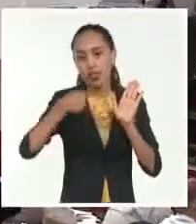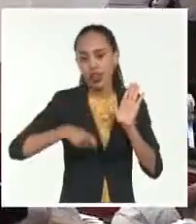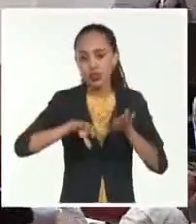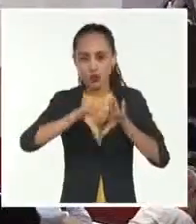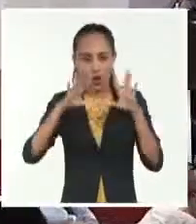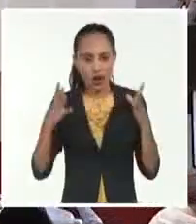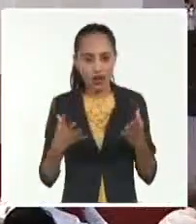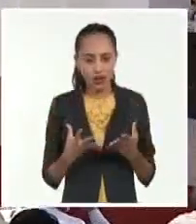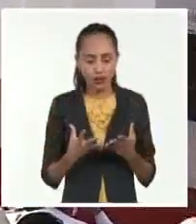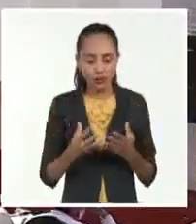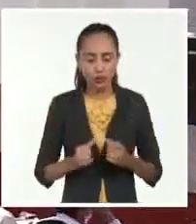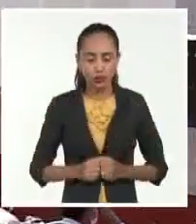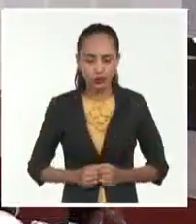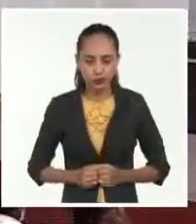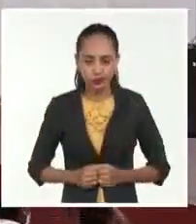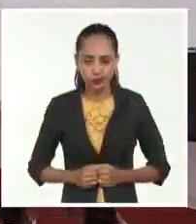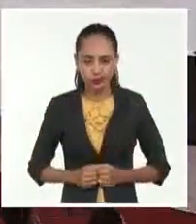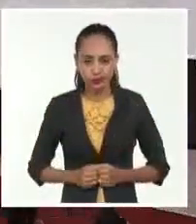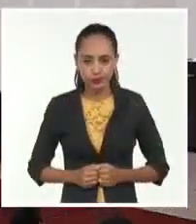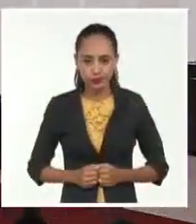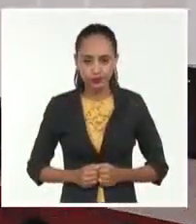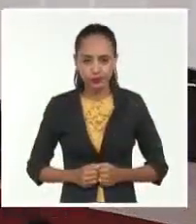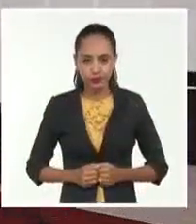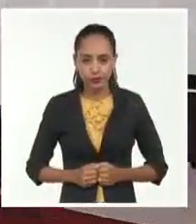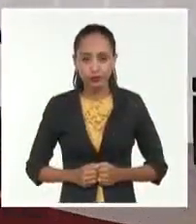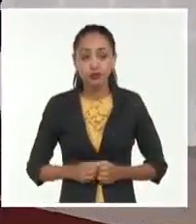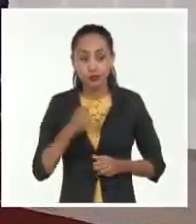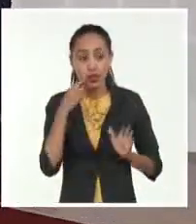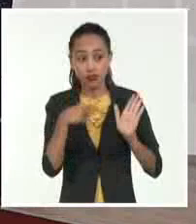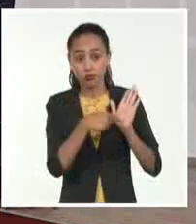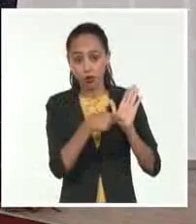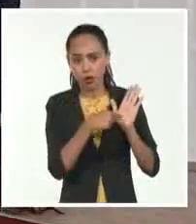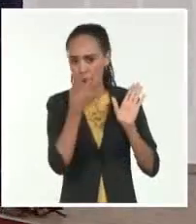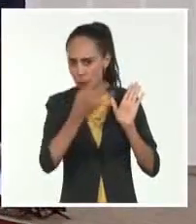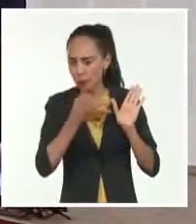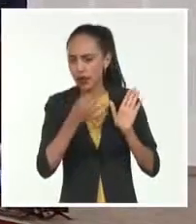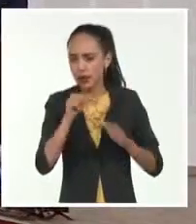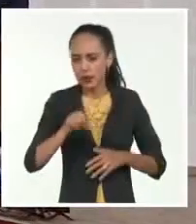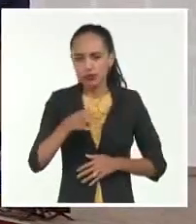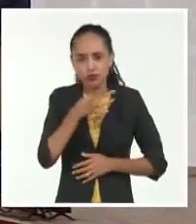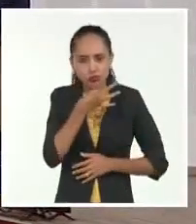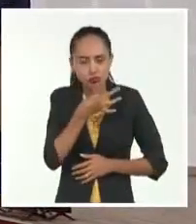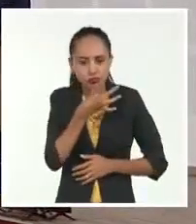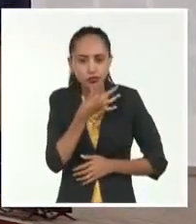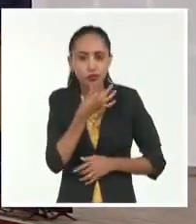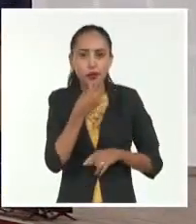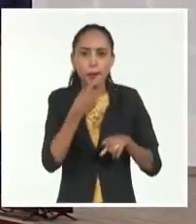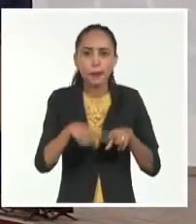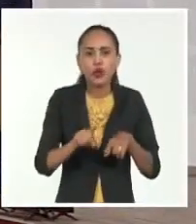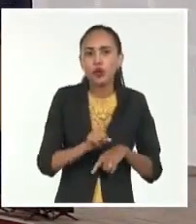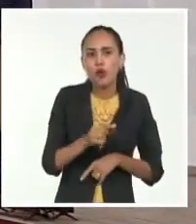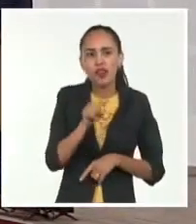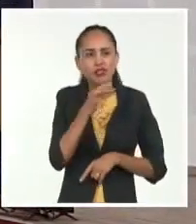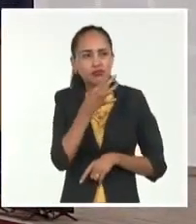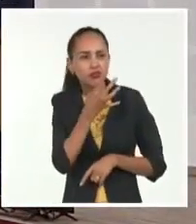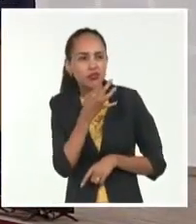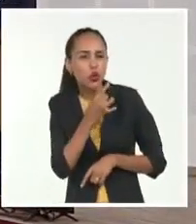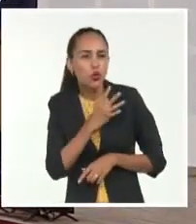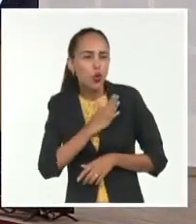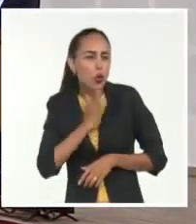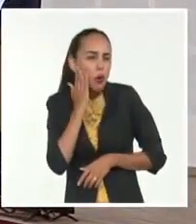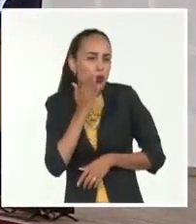todos, que visibiliza a la persona adulta mayor, pero no desde la endeblez, el dolor, la